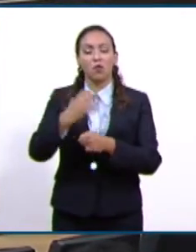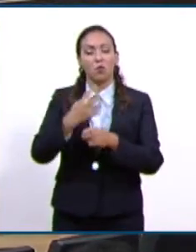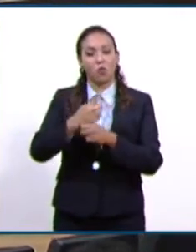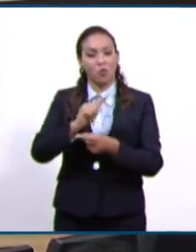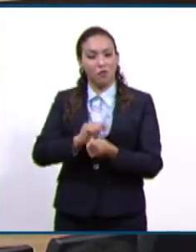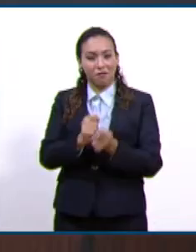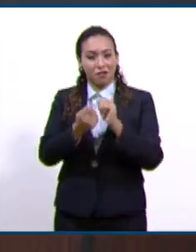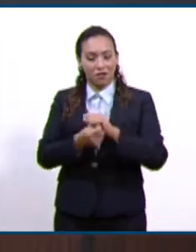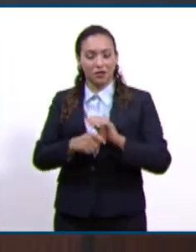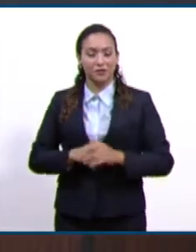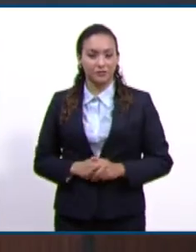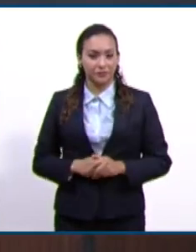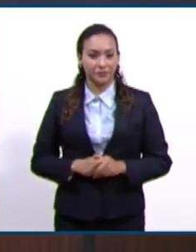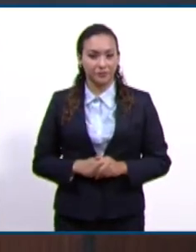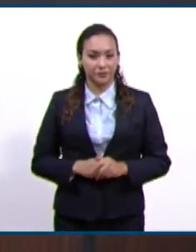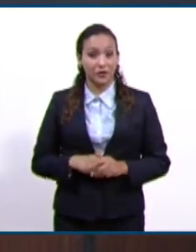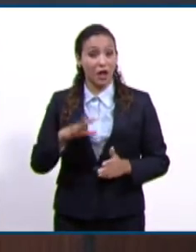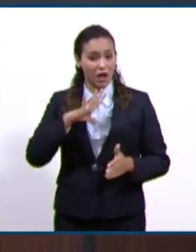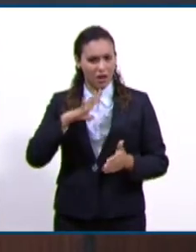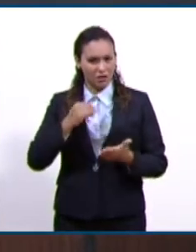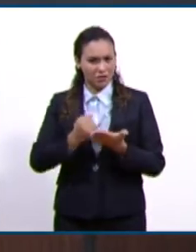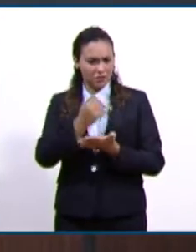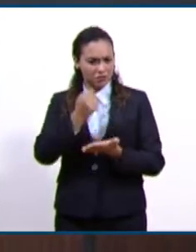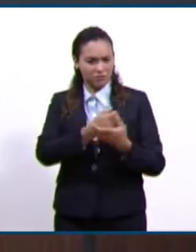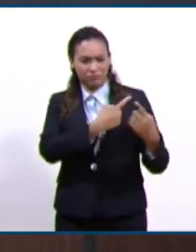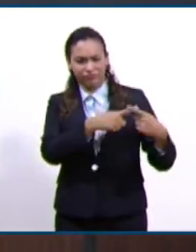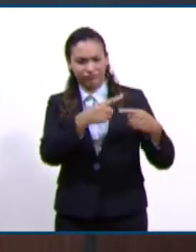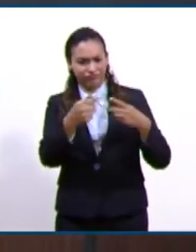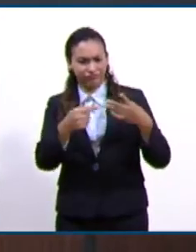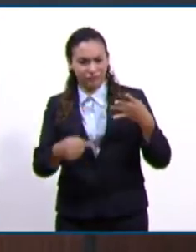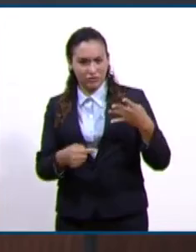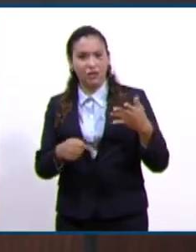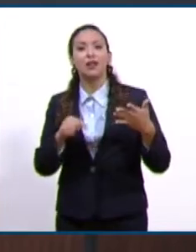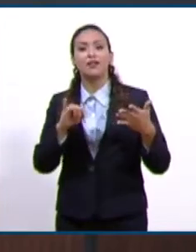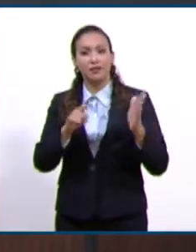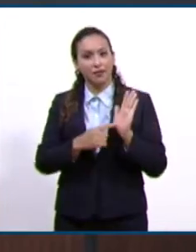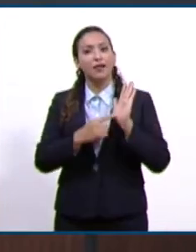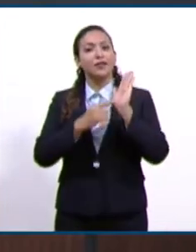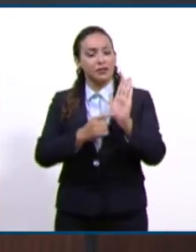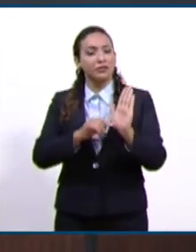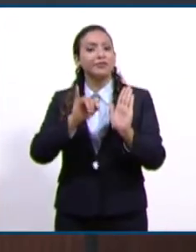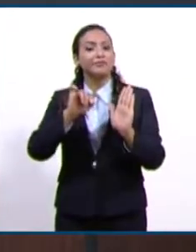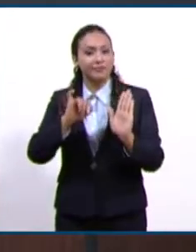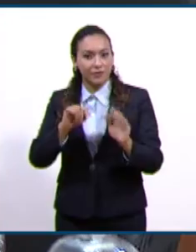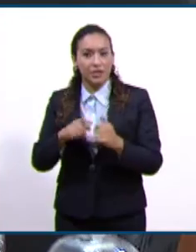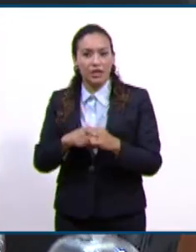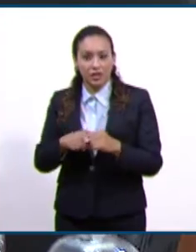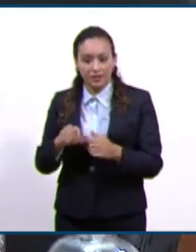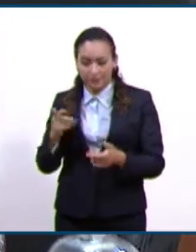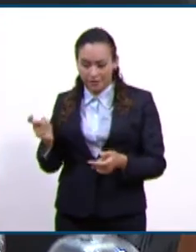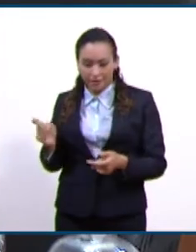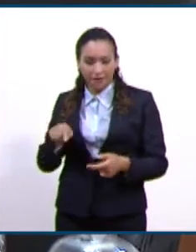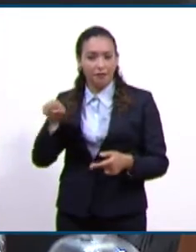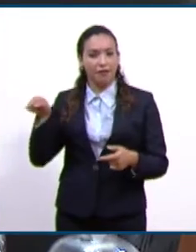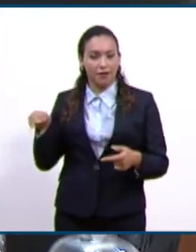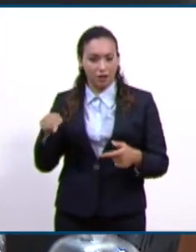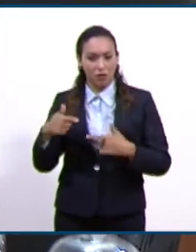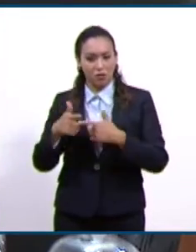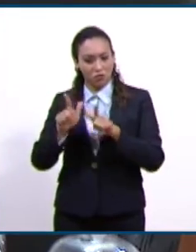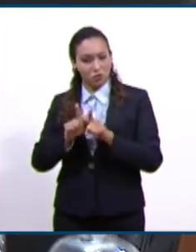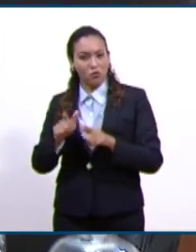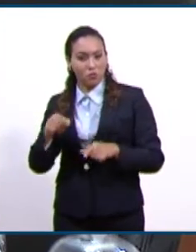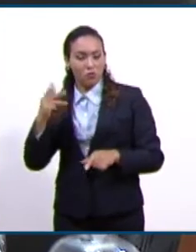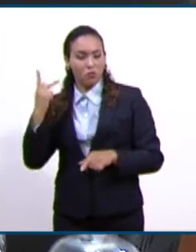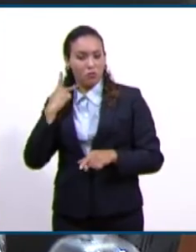Ante el hecho de que existen varias sentencias en las que ha quedado denostada la injerencia en el actual proceso